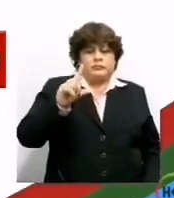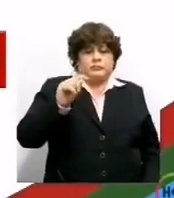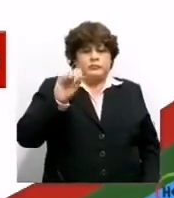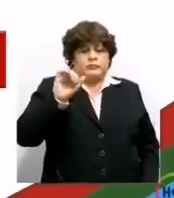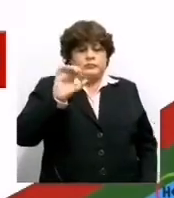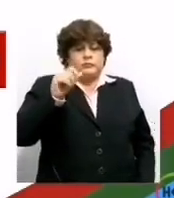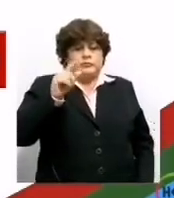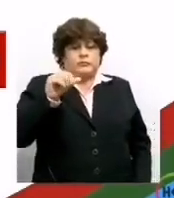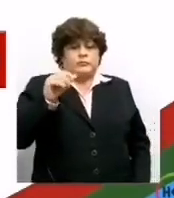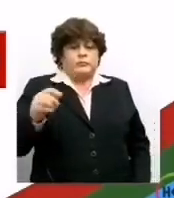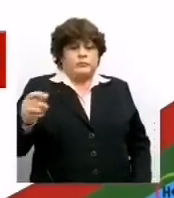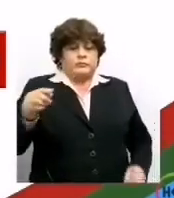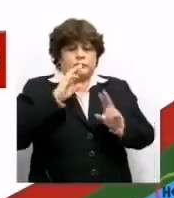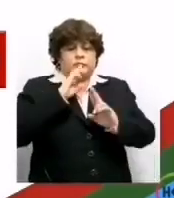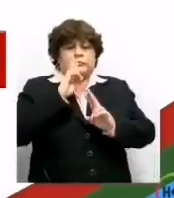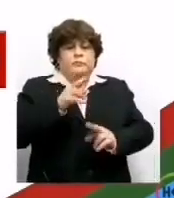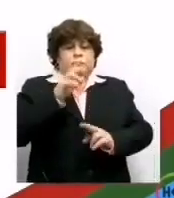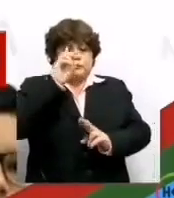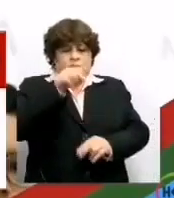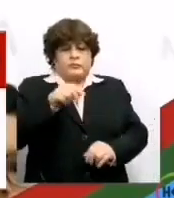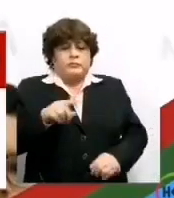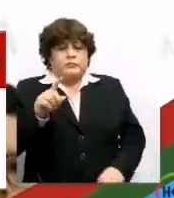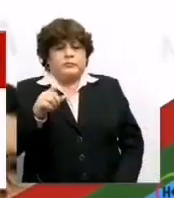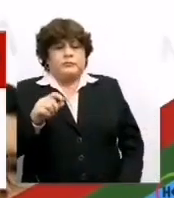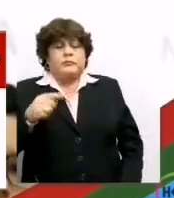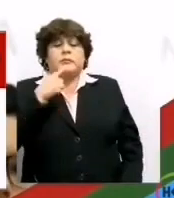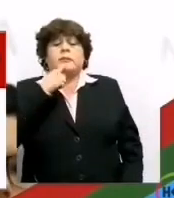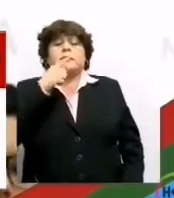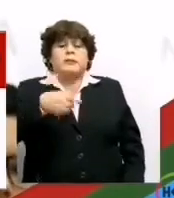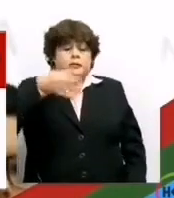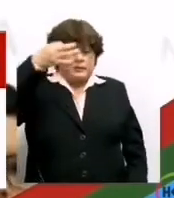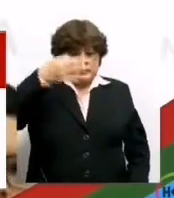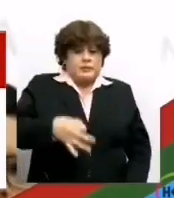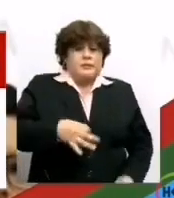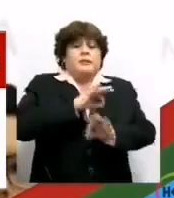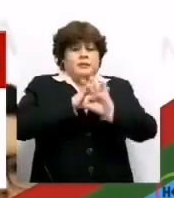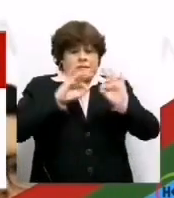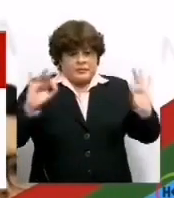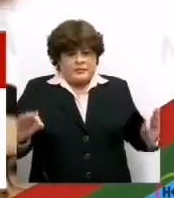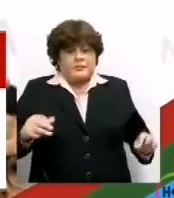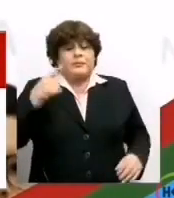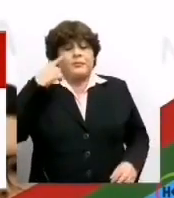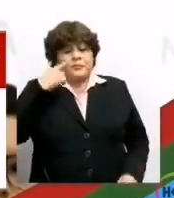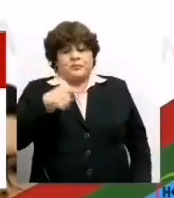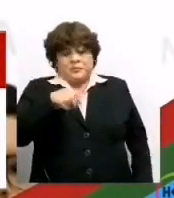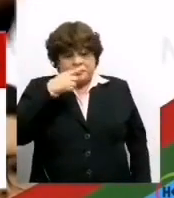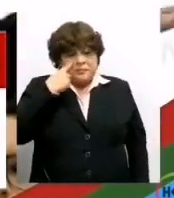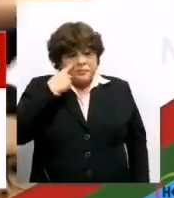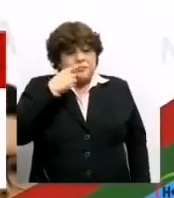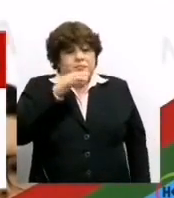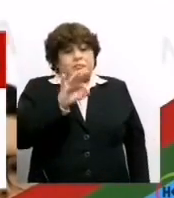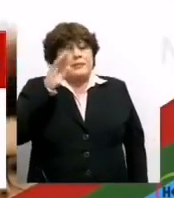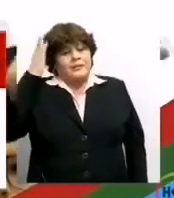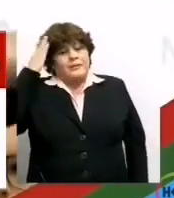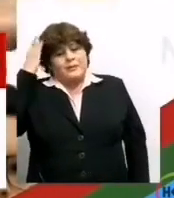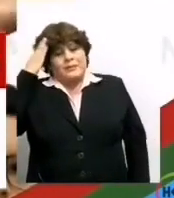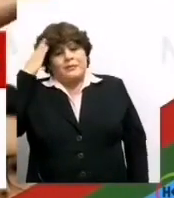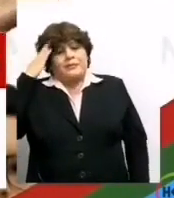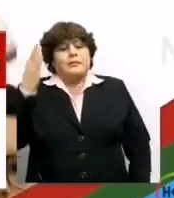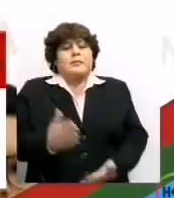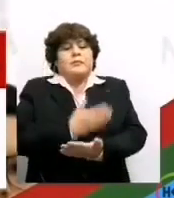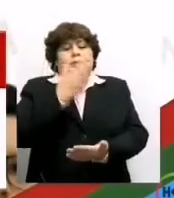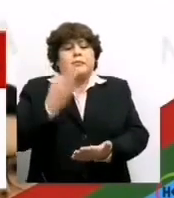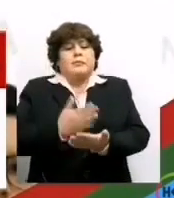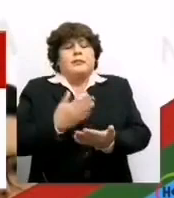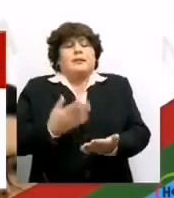la misma pregunta ciudadana adelante está claro que el señor Acuña es bueno diagnosticando se ha dado cuenta Cuál es la problemática